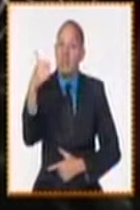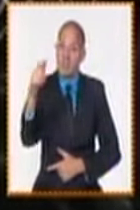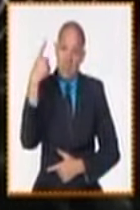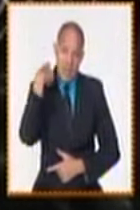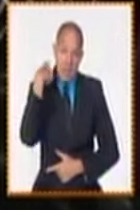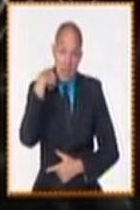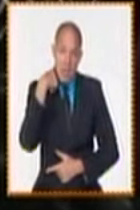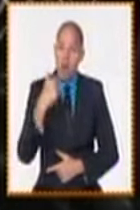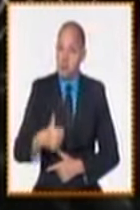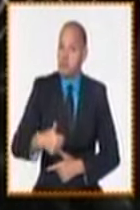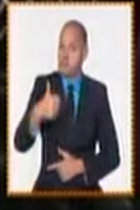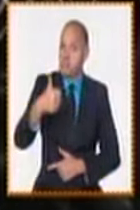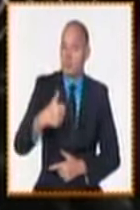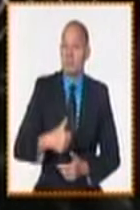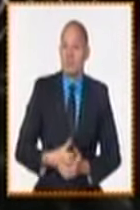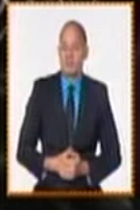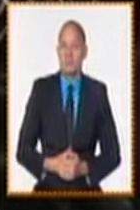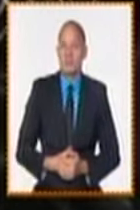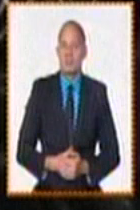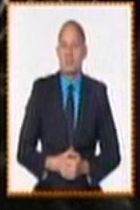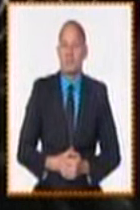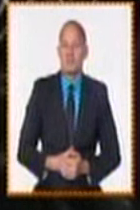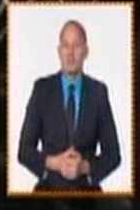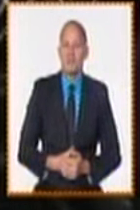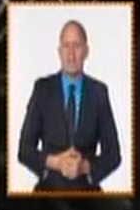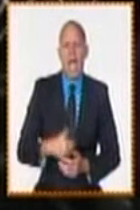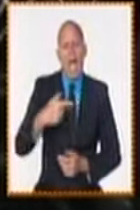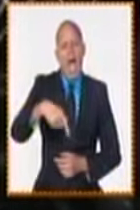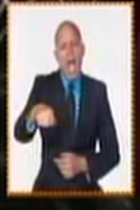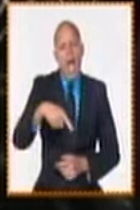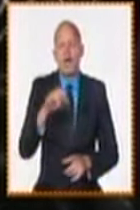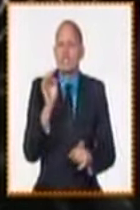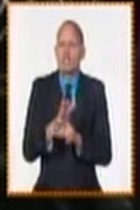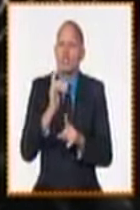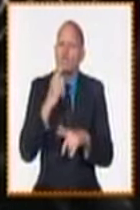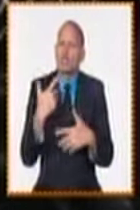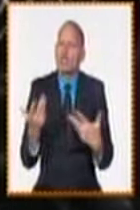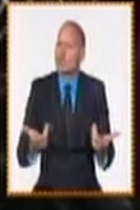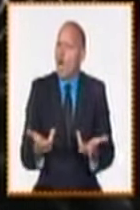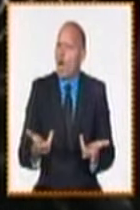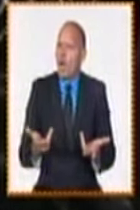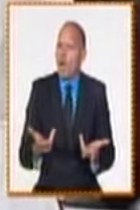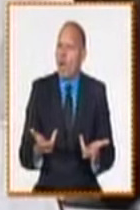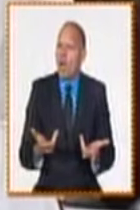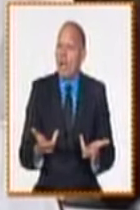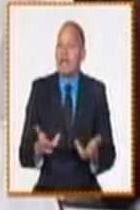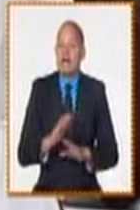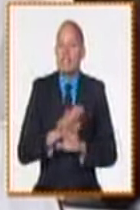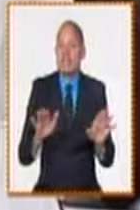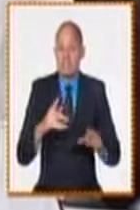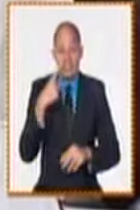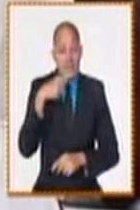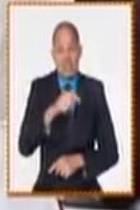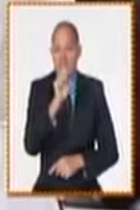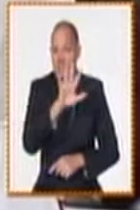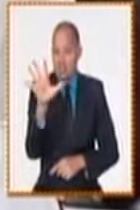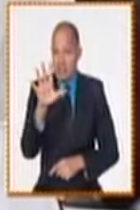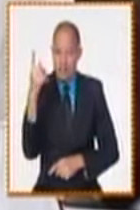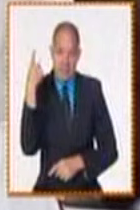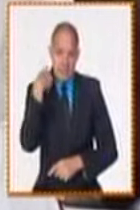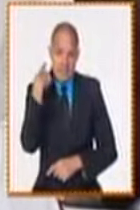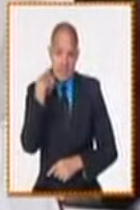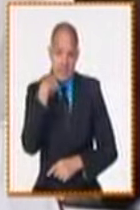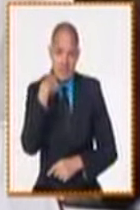¿Qué marca el momento fundacional? ¿Cuáles son las raíces que llevan a esa epopeya de 155 años que